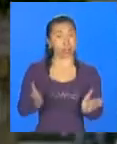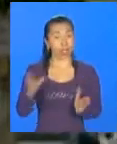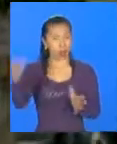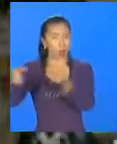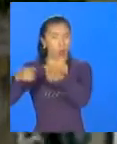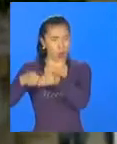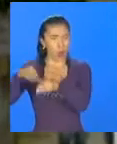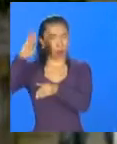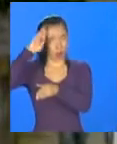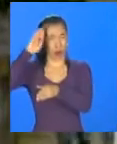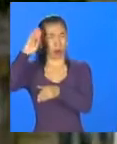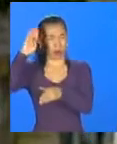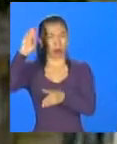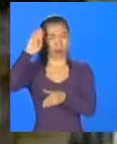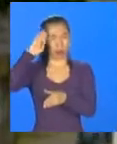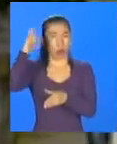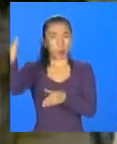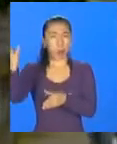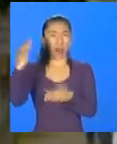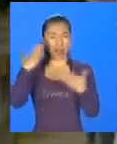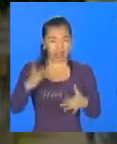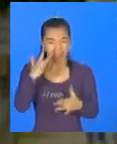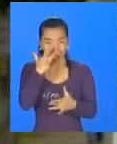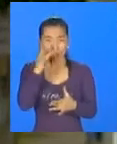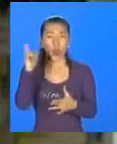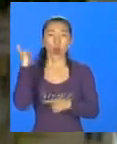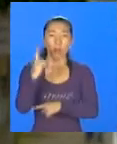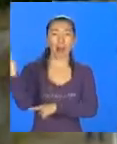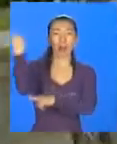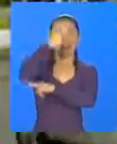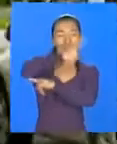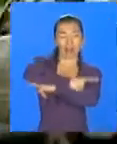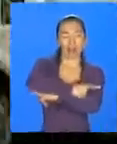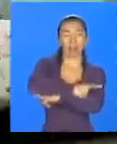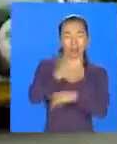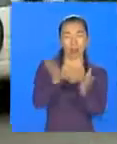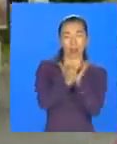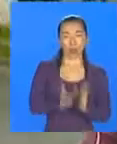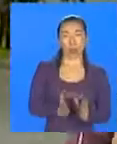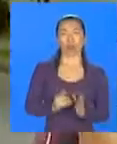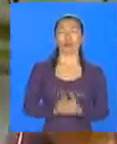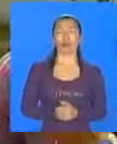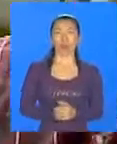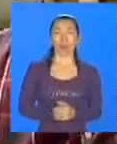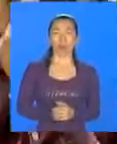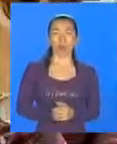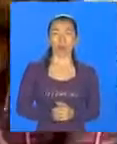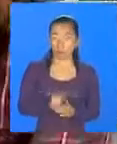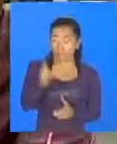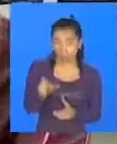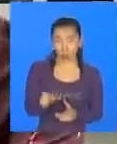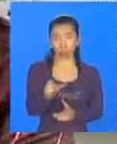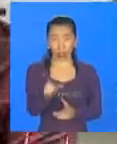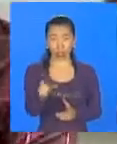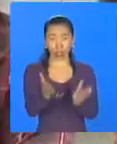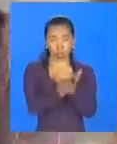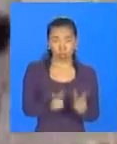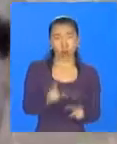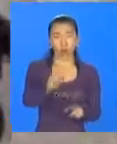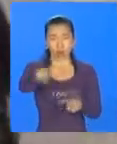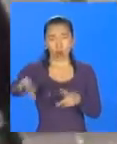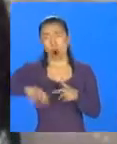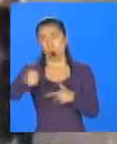Móvil Antidisturbios en el marco de la conmemoración del Día del Estudiante Caído. Denuncias que afirman los universitarios se suman a las múltiples agresiones que